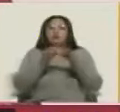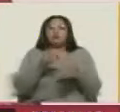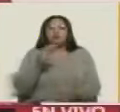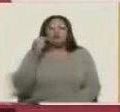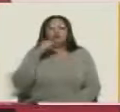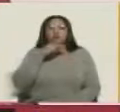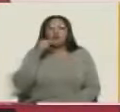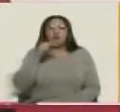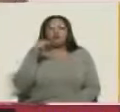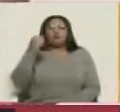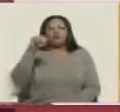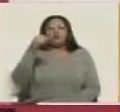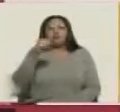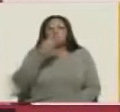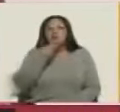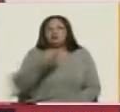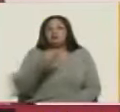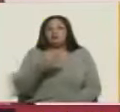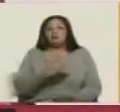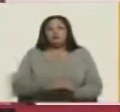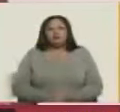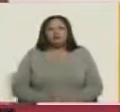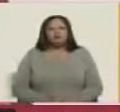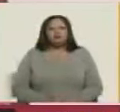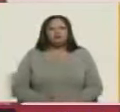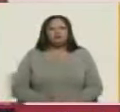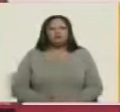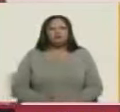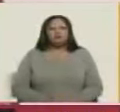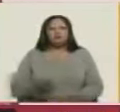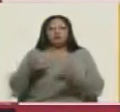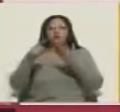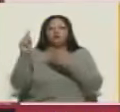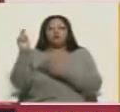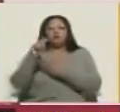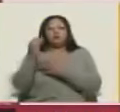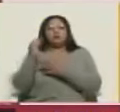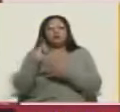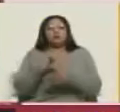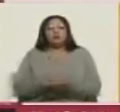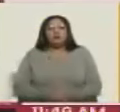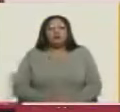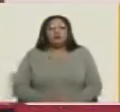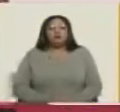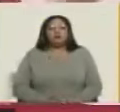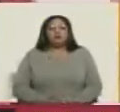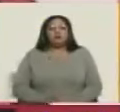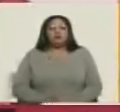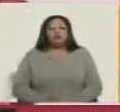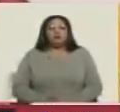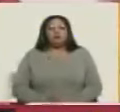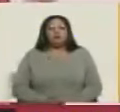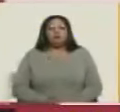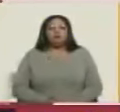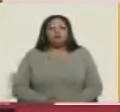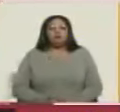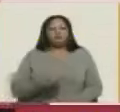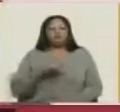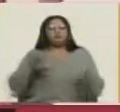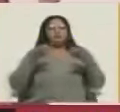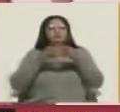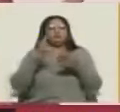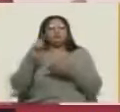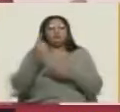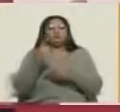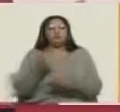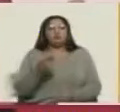octubre, noviembre, diciembre. En todos los meses hubo fechas propuestas. El Partido Socialista Unido de Venezuela no